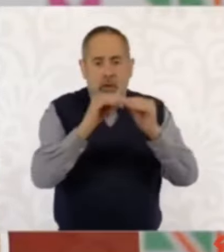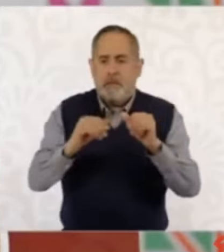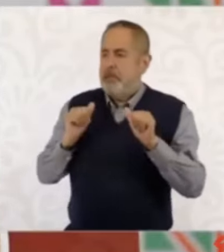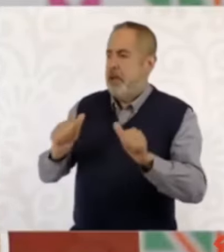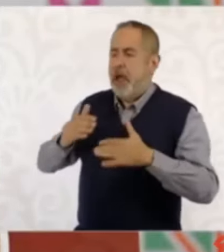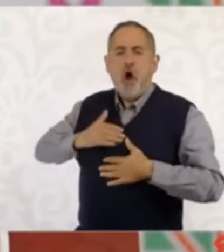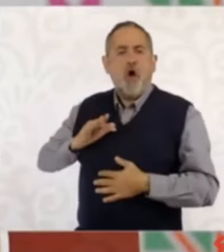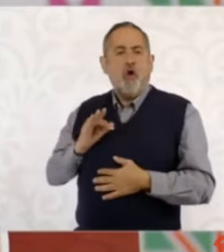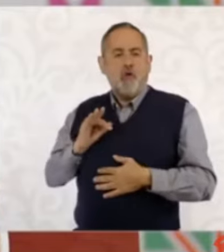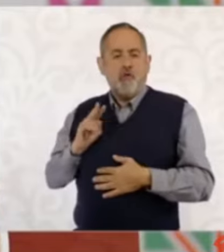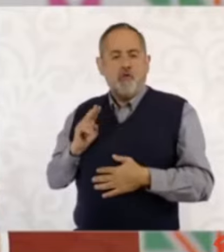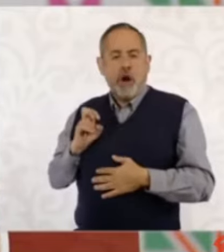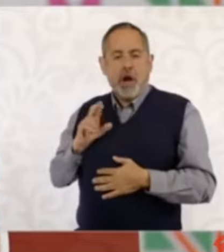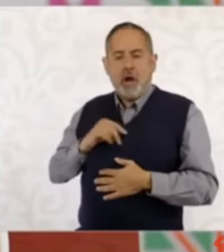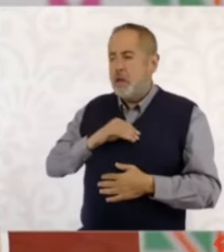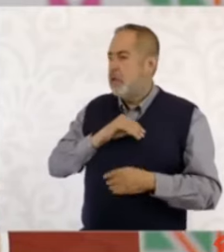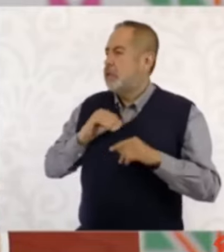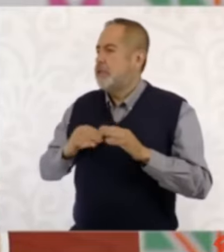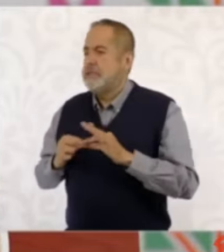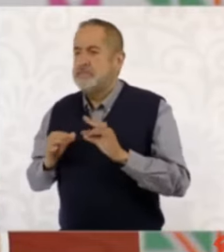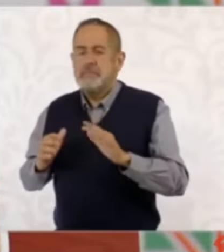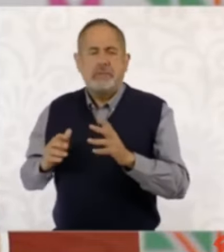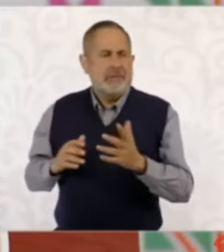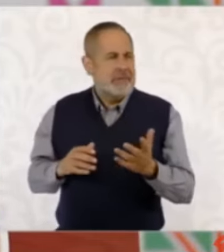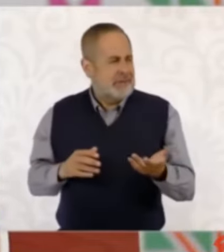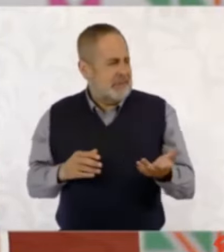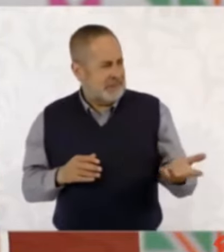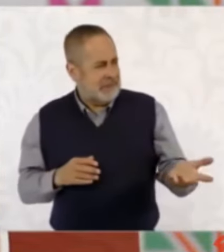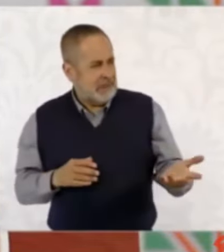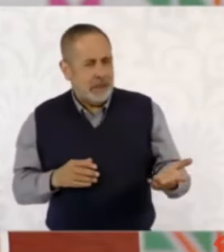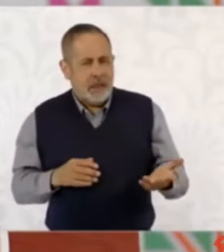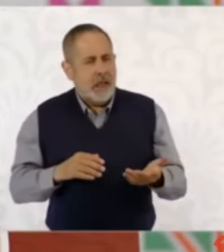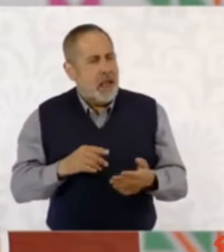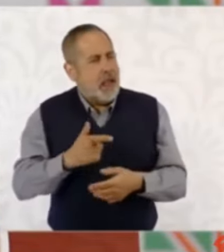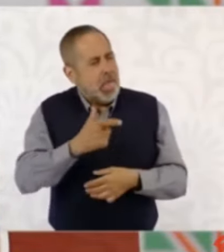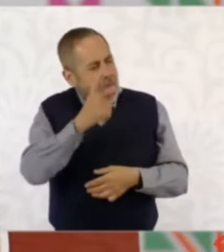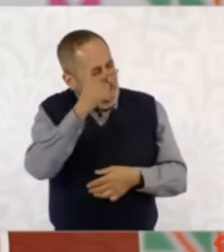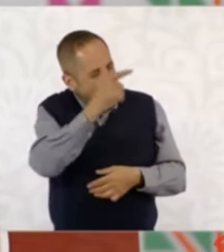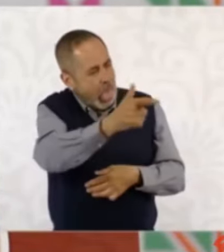Y en efecto, desde entonces se dijo pues un modus operandi